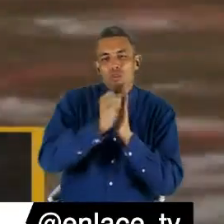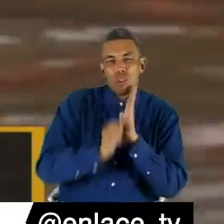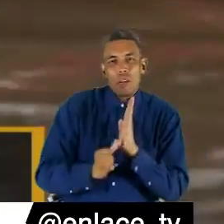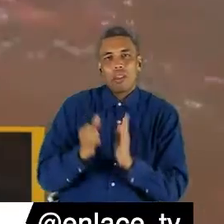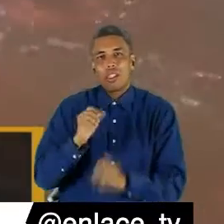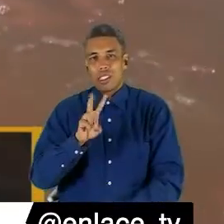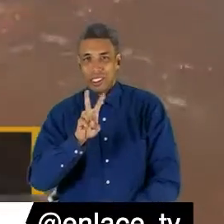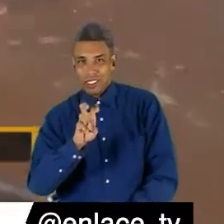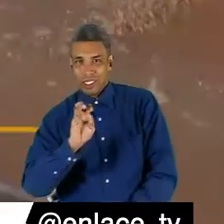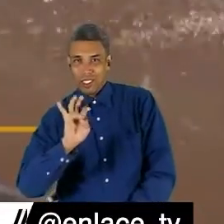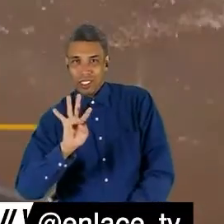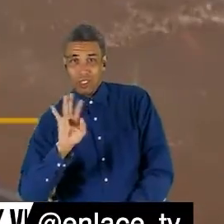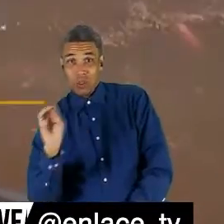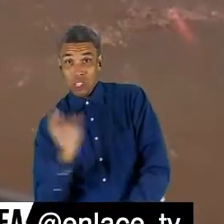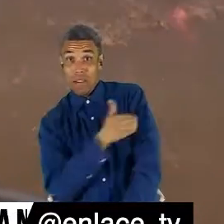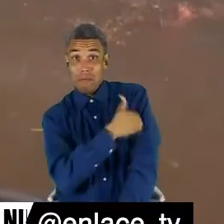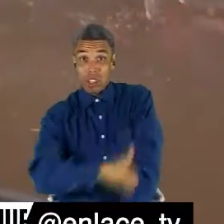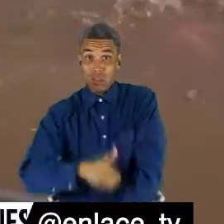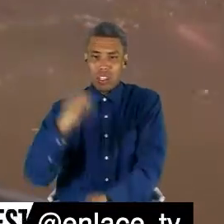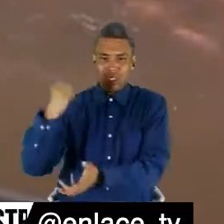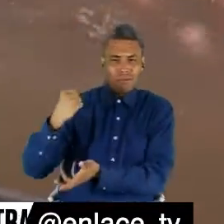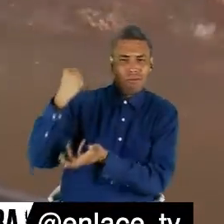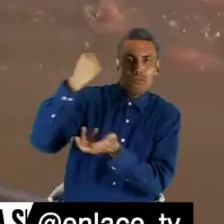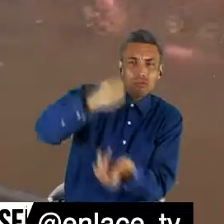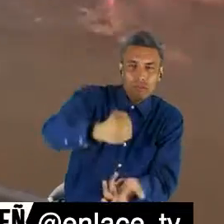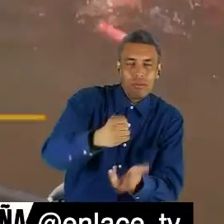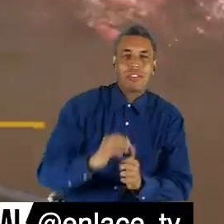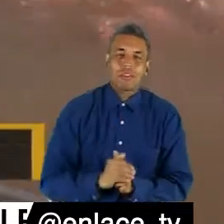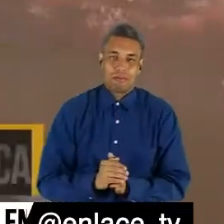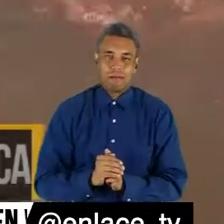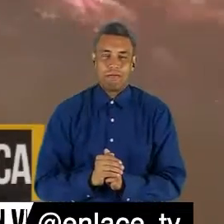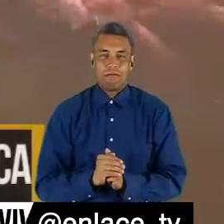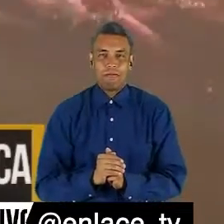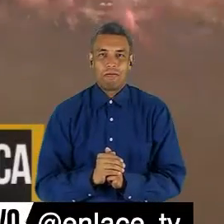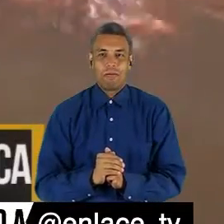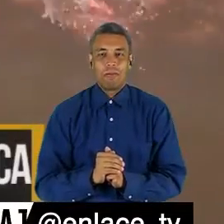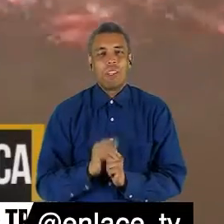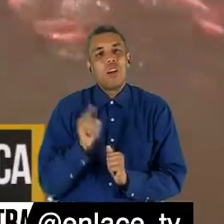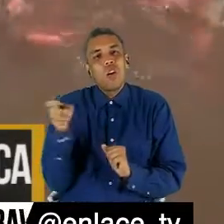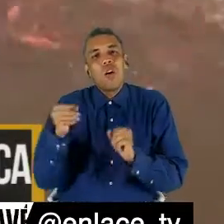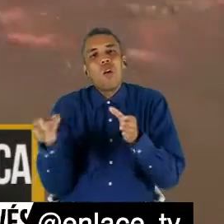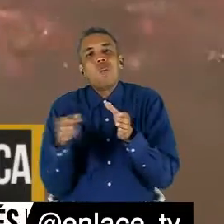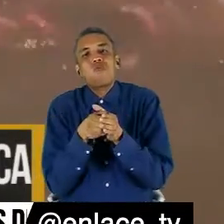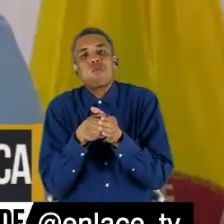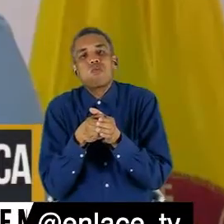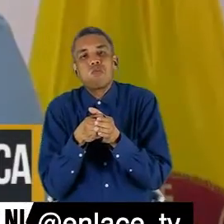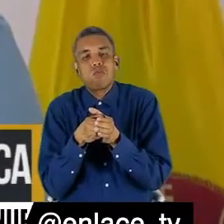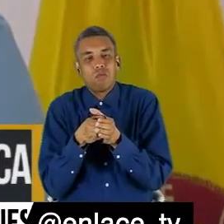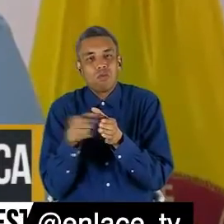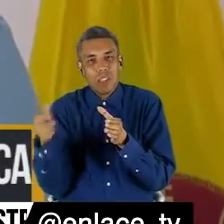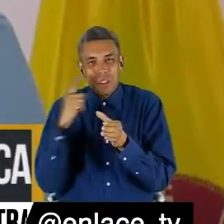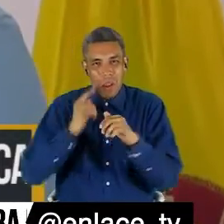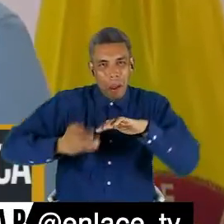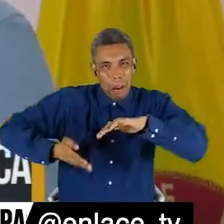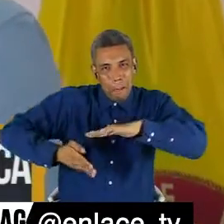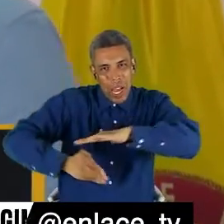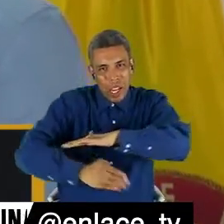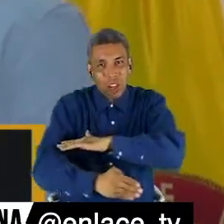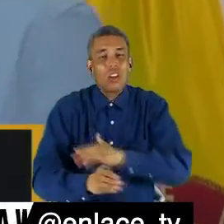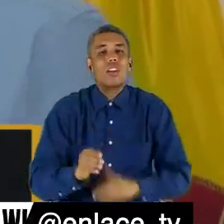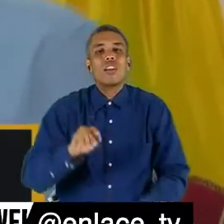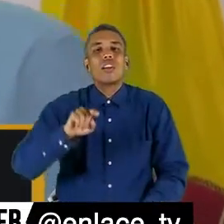de pesos, recursos provenientes de regalías, se desarrolla en conjunto con la piscícola San Silvestre. Y lo que se quiere es un